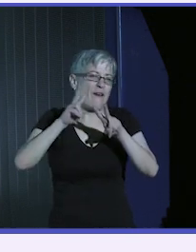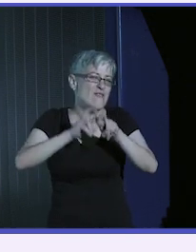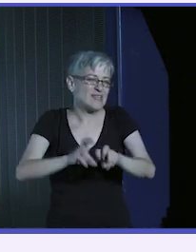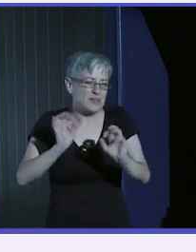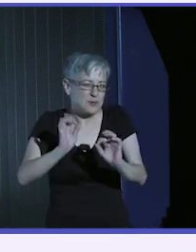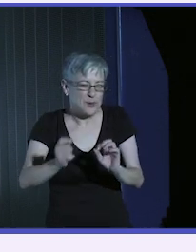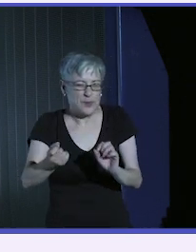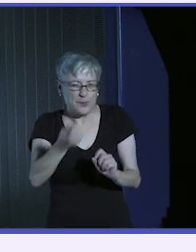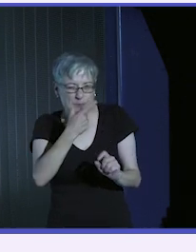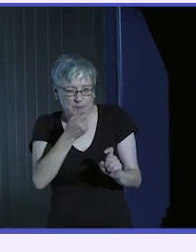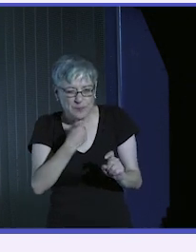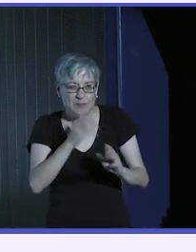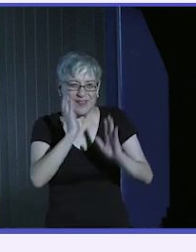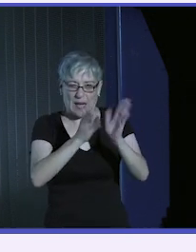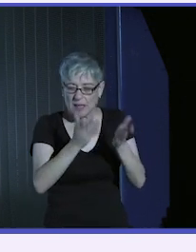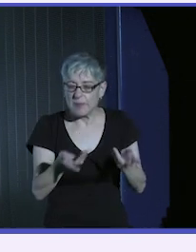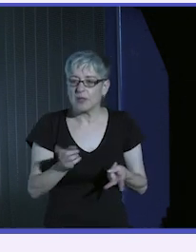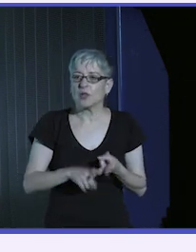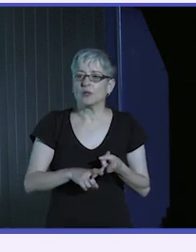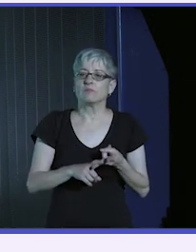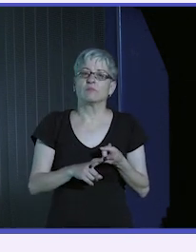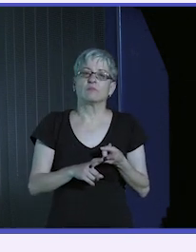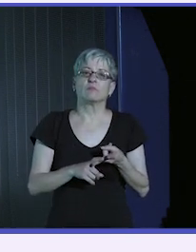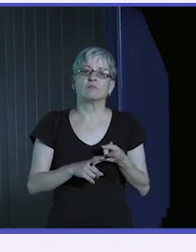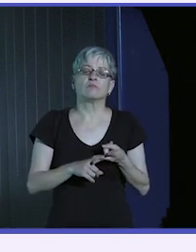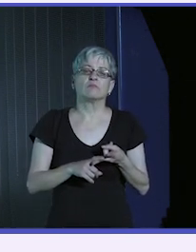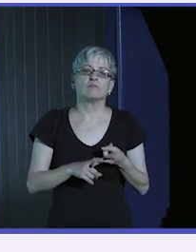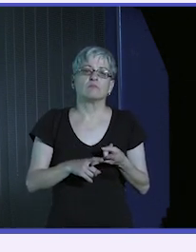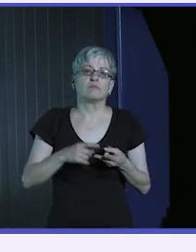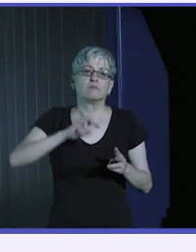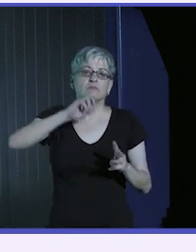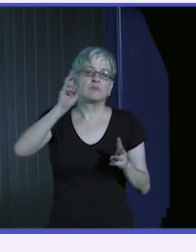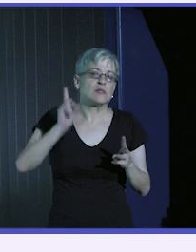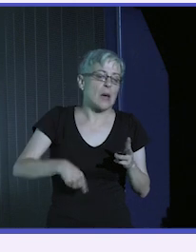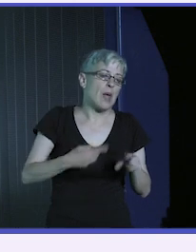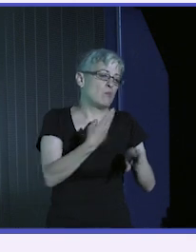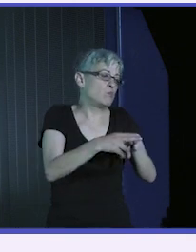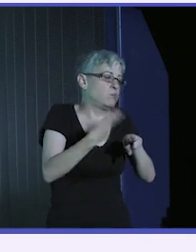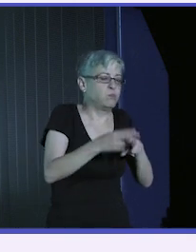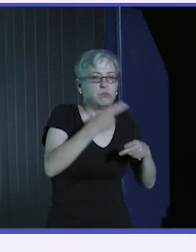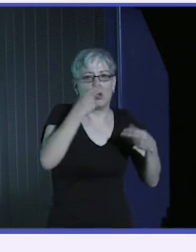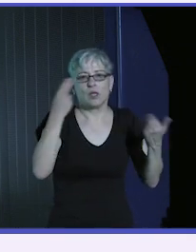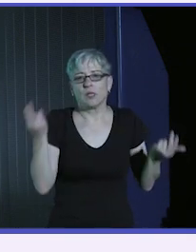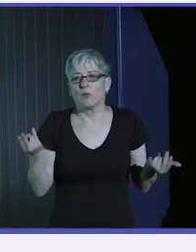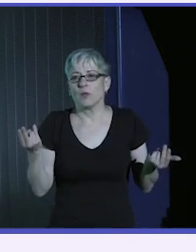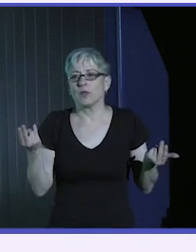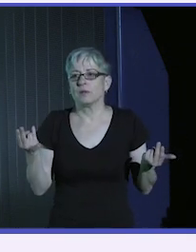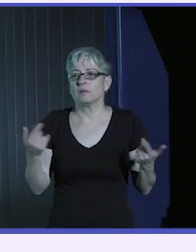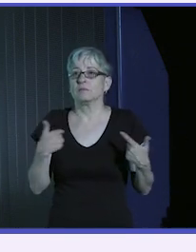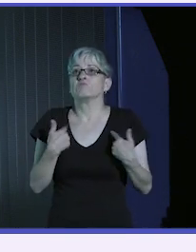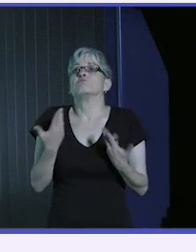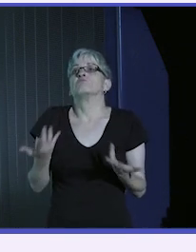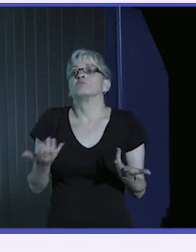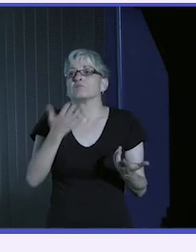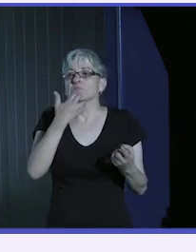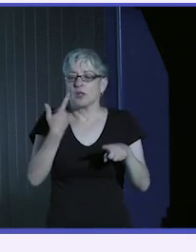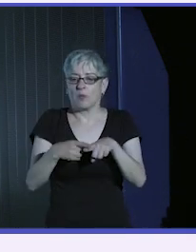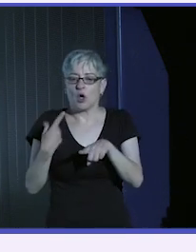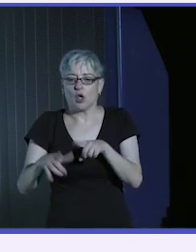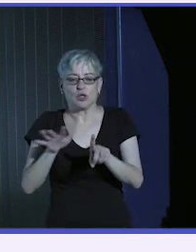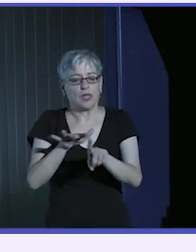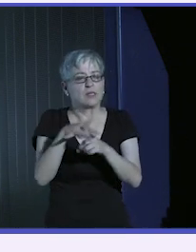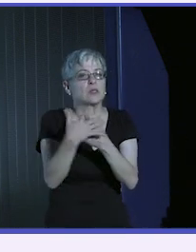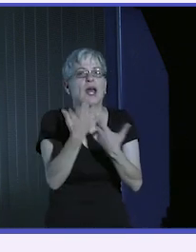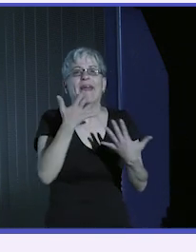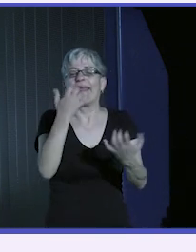etcétera, y casuísticas, digamos, de políticas públicas, como puede ser, que a día de hoy es imposible de simular, ¿qué efecto